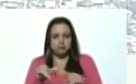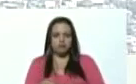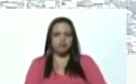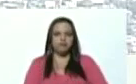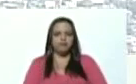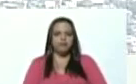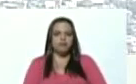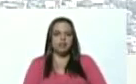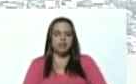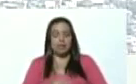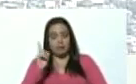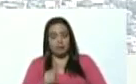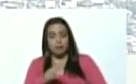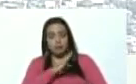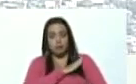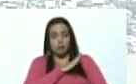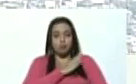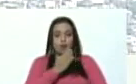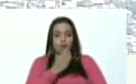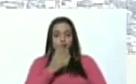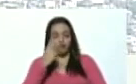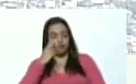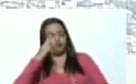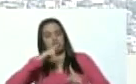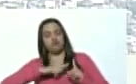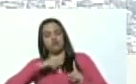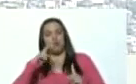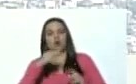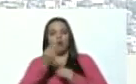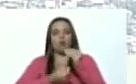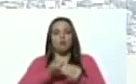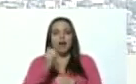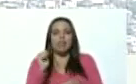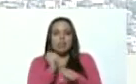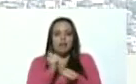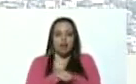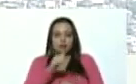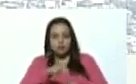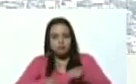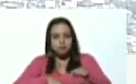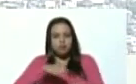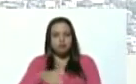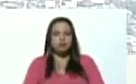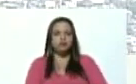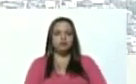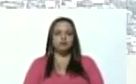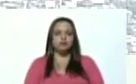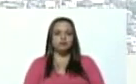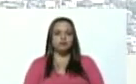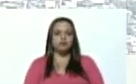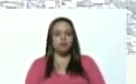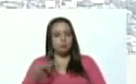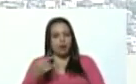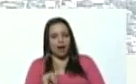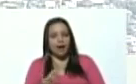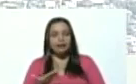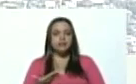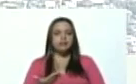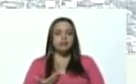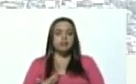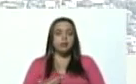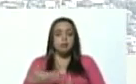visión autocrítica los pasos que se dan cuando, bueno, se van desandando algunos